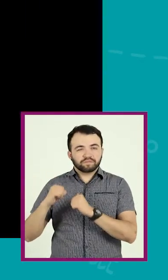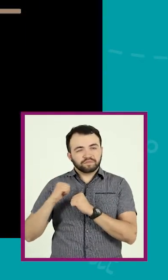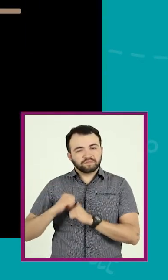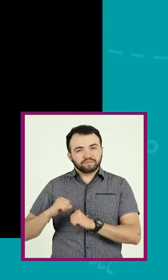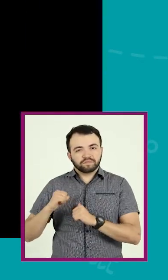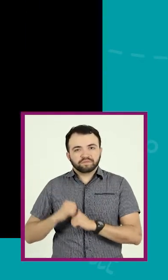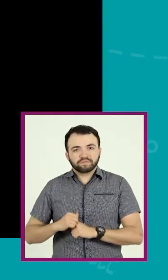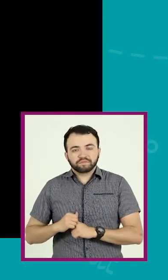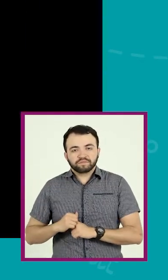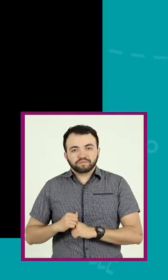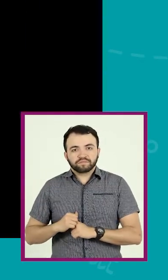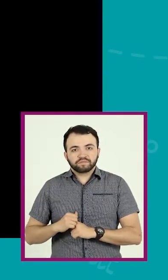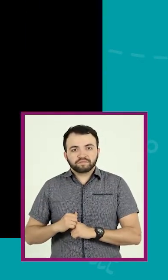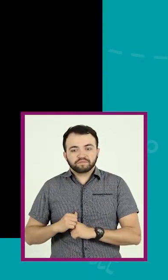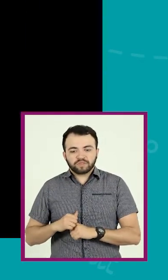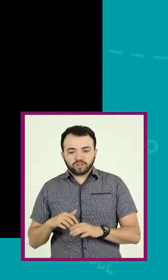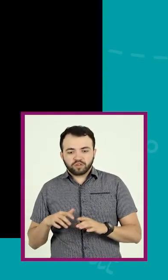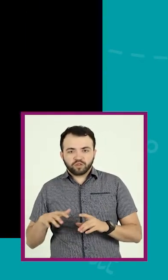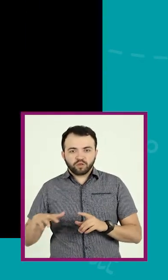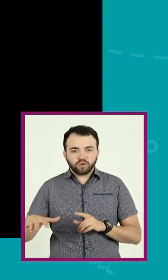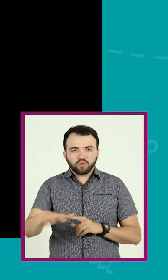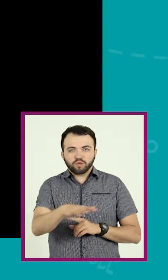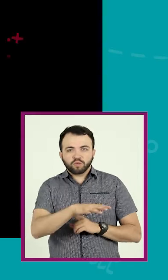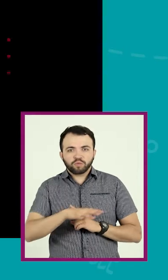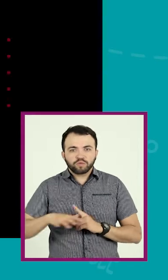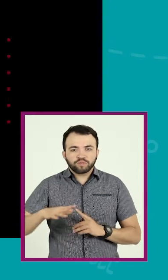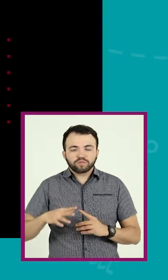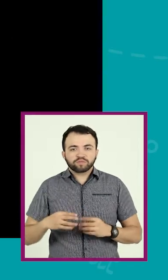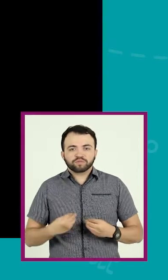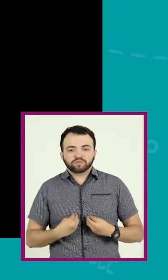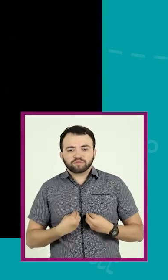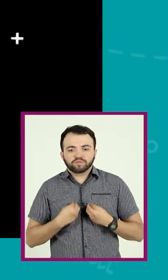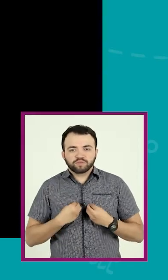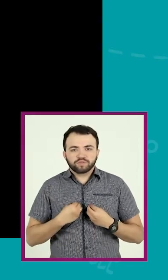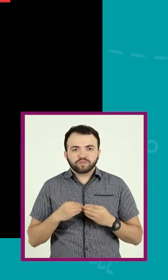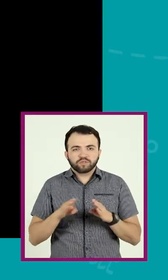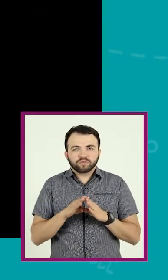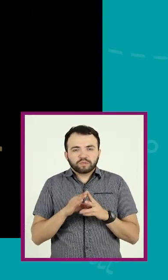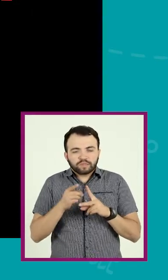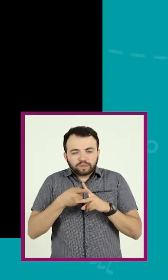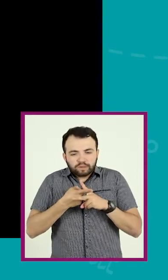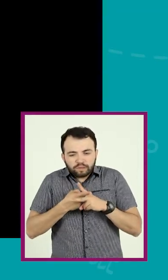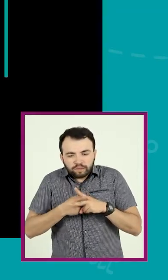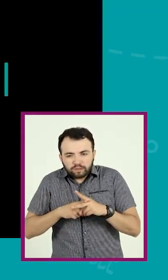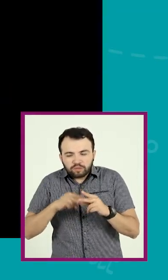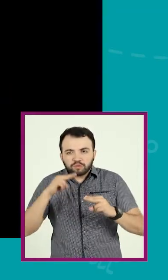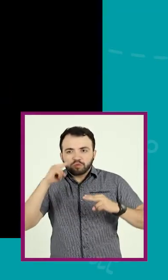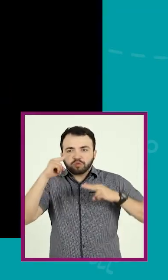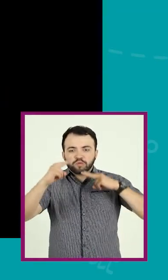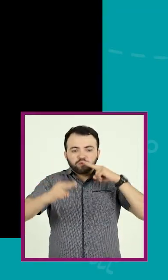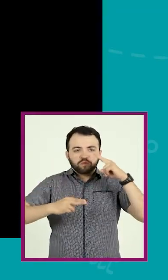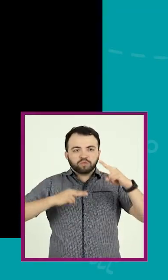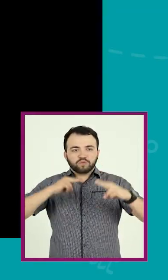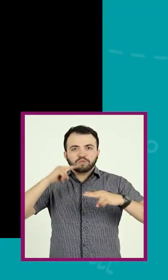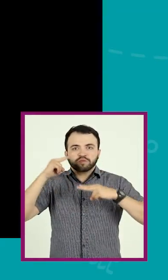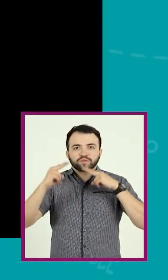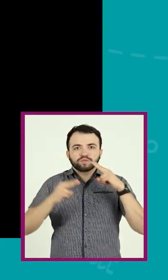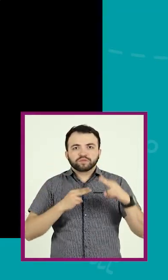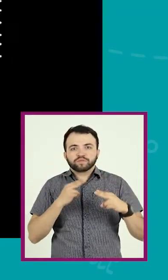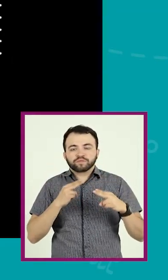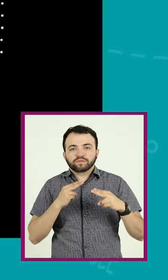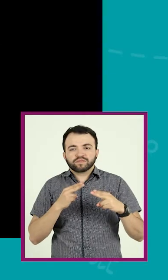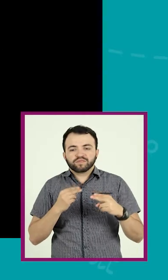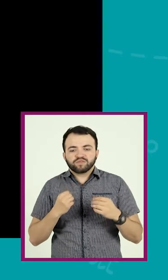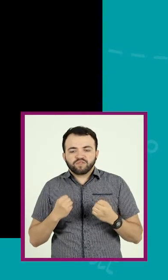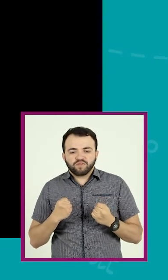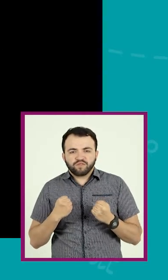Desde las más antiguas cosmogonías, en las que las comunidades humanas plasmaron su comprensión del universo,